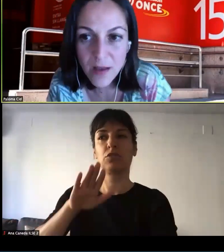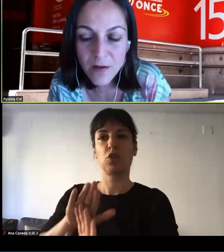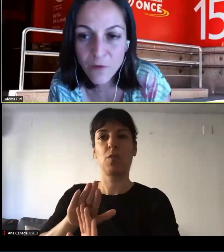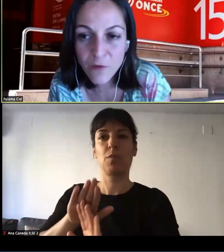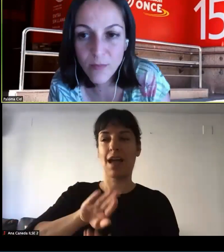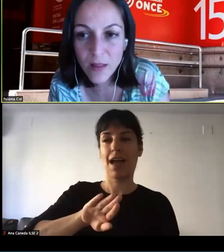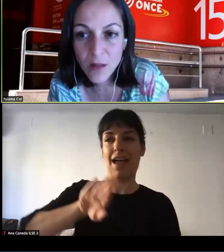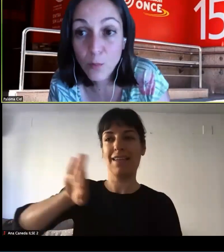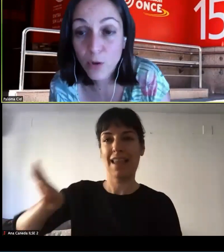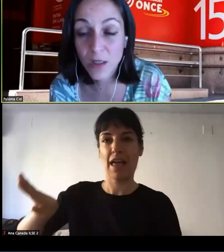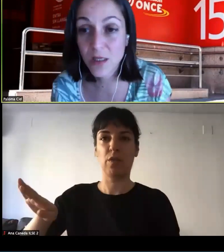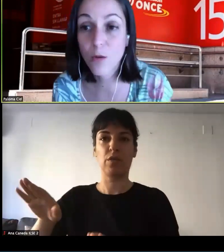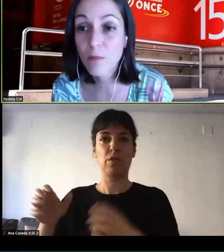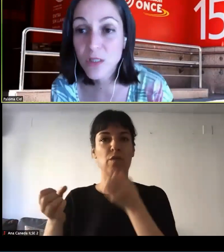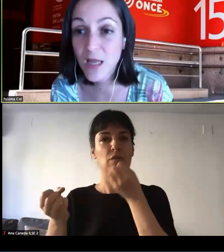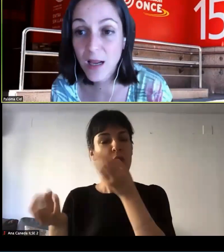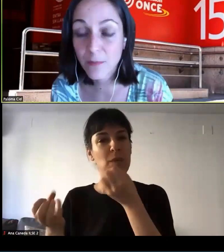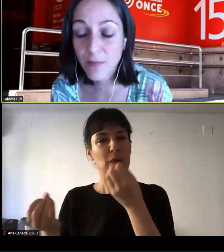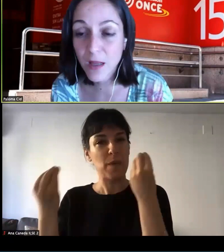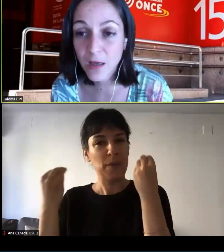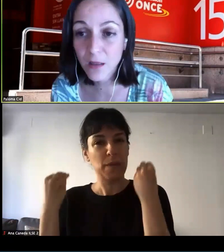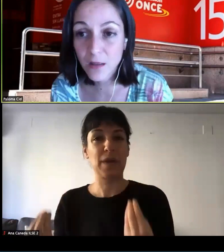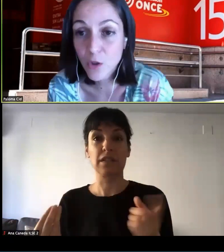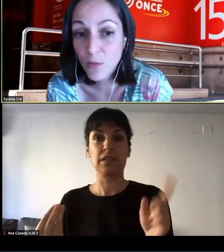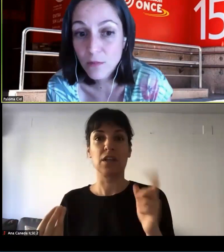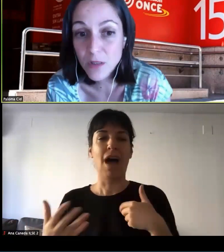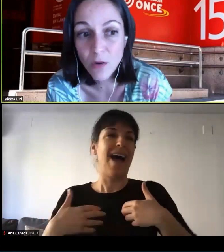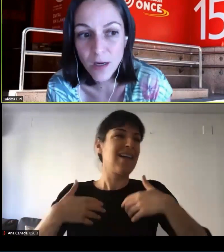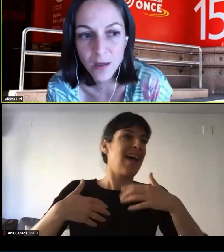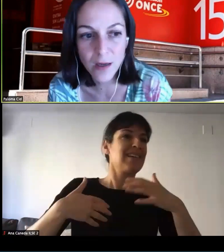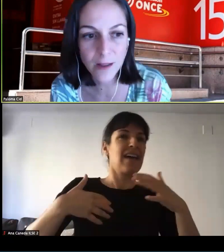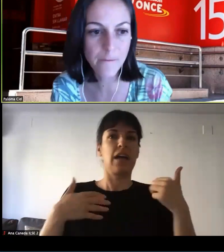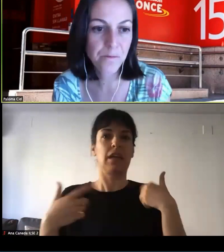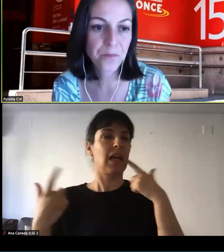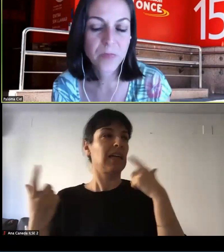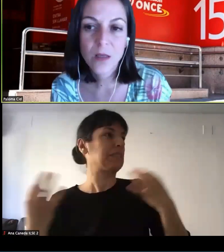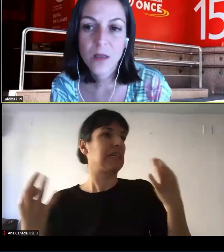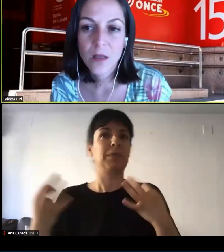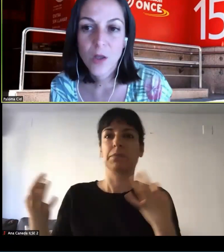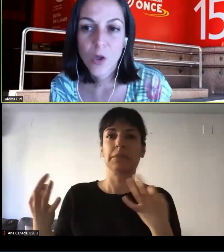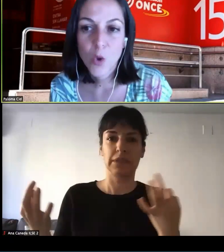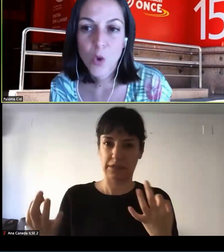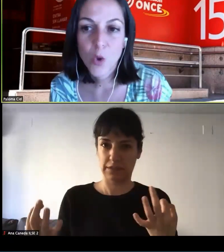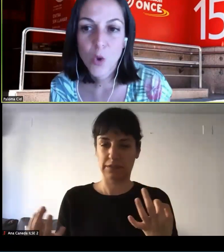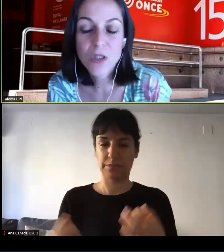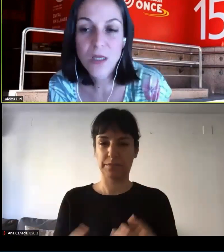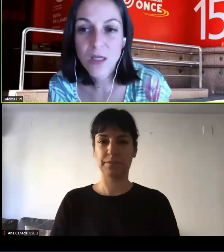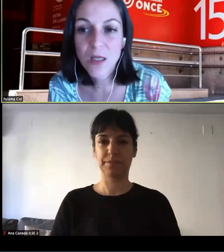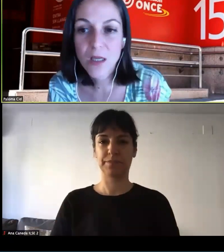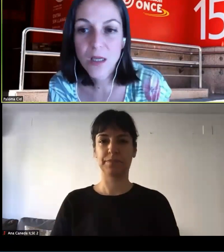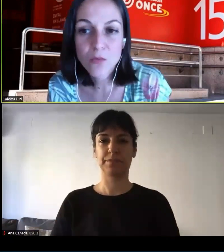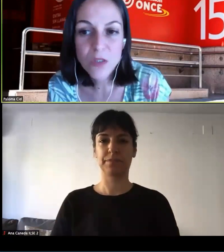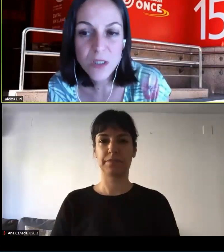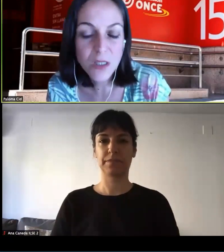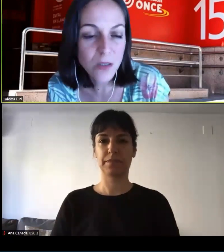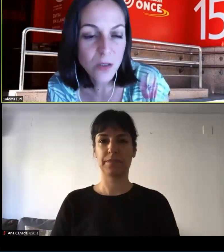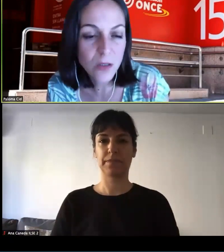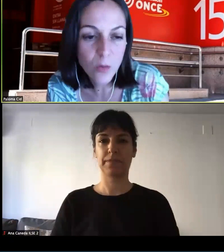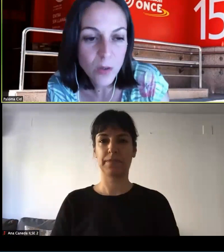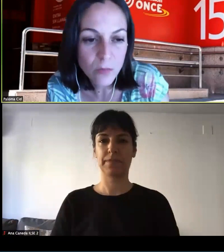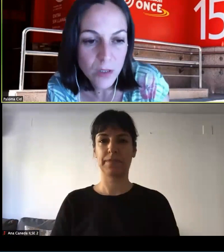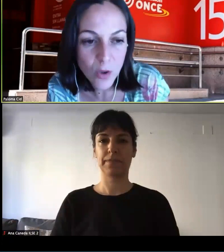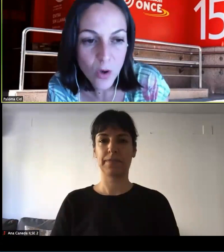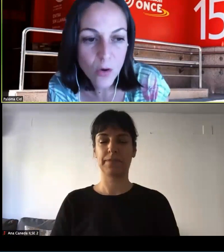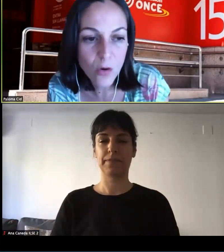a dar información porque si no vamos a alarmar y no vamos a lograr nada. Cuando estamos en un sitio o en